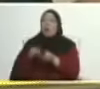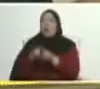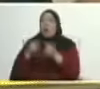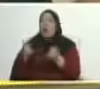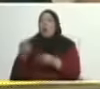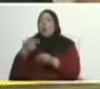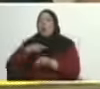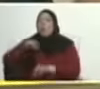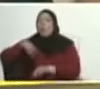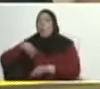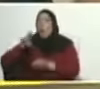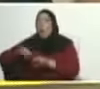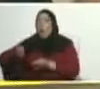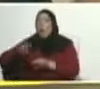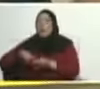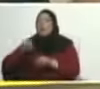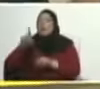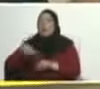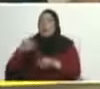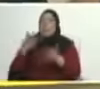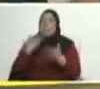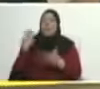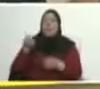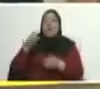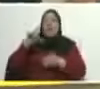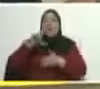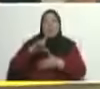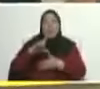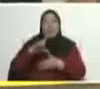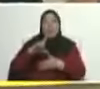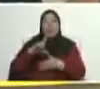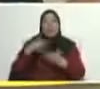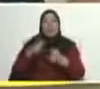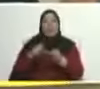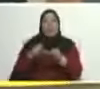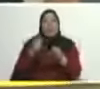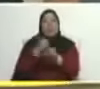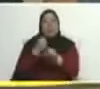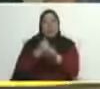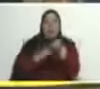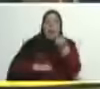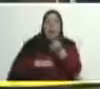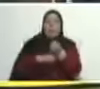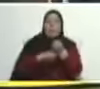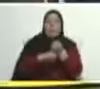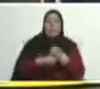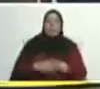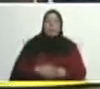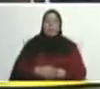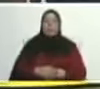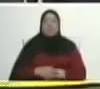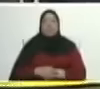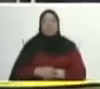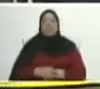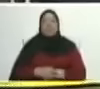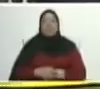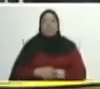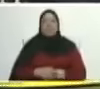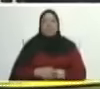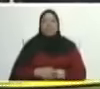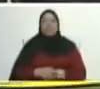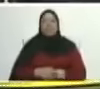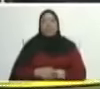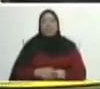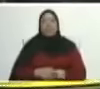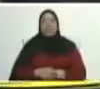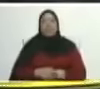que nosotros continuamos apoyando la unidad de Latinoamérica